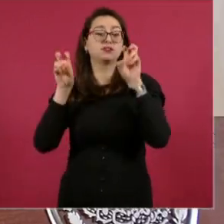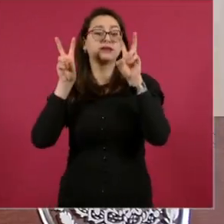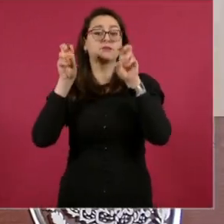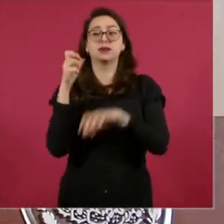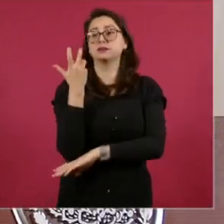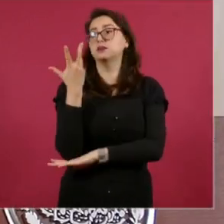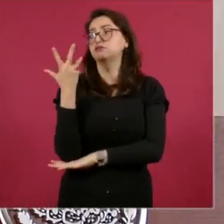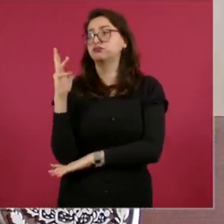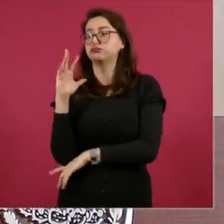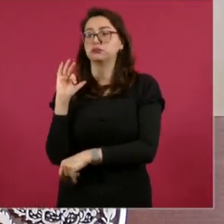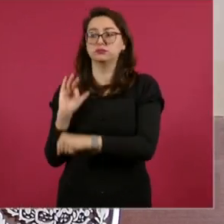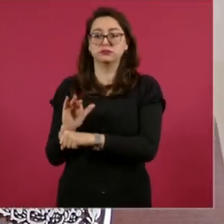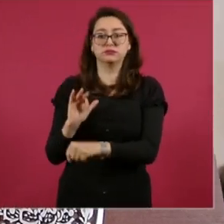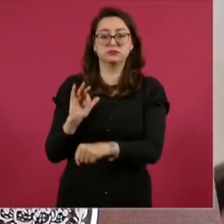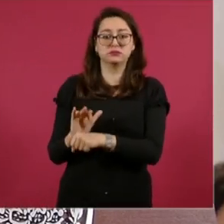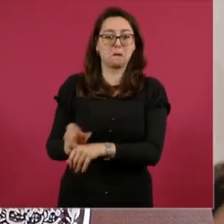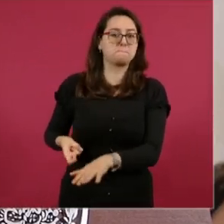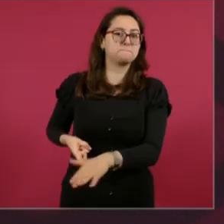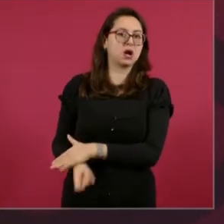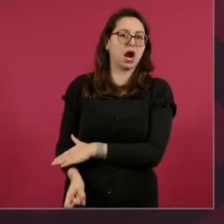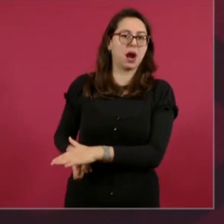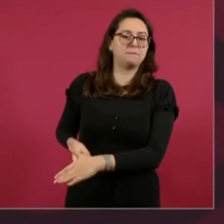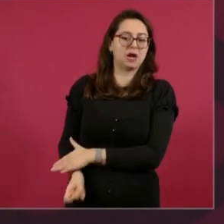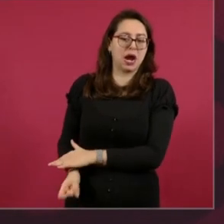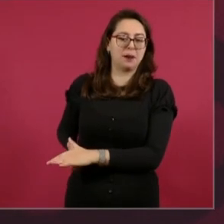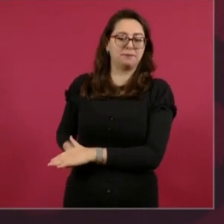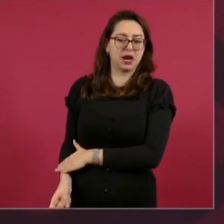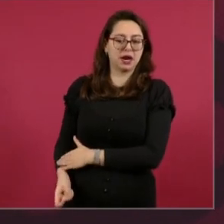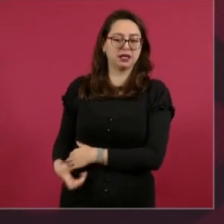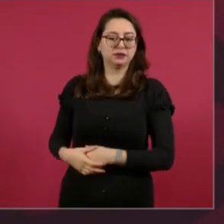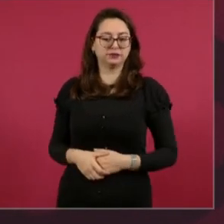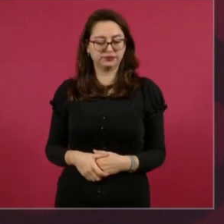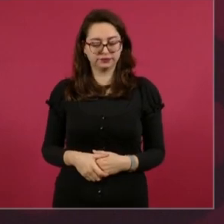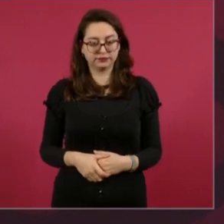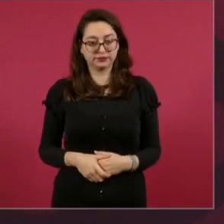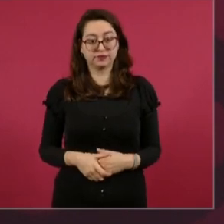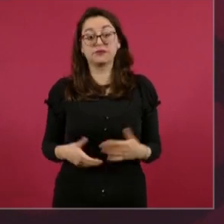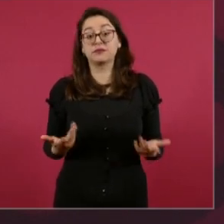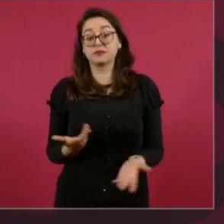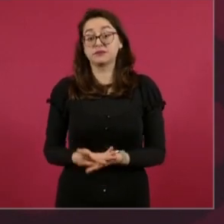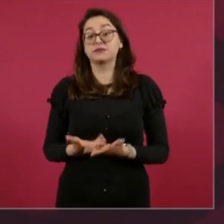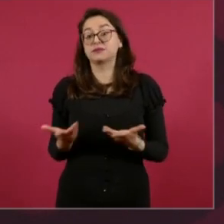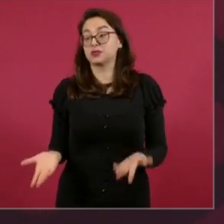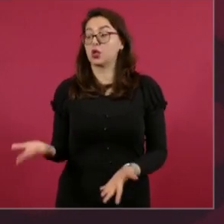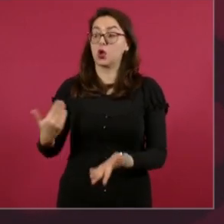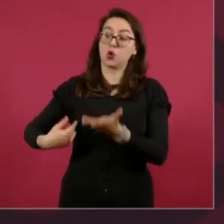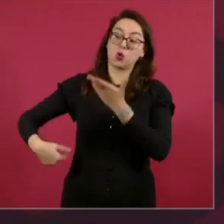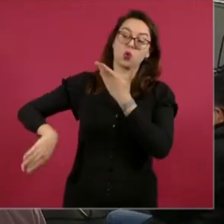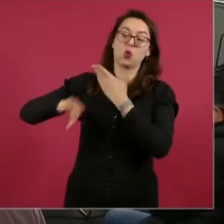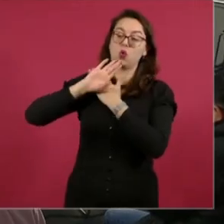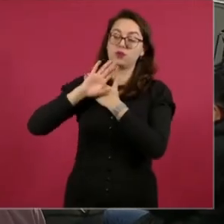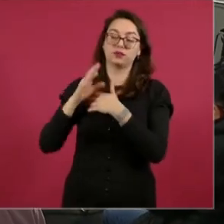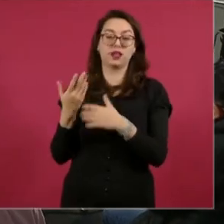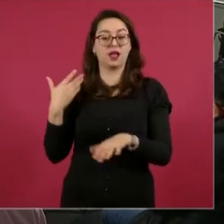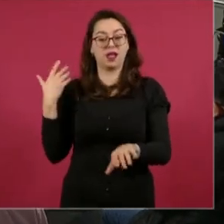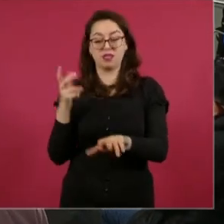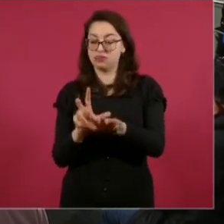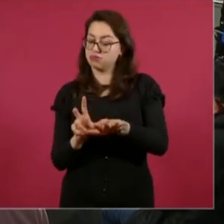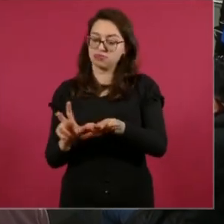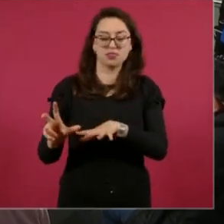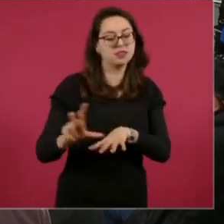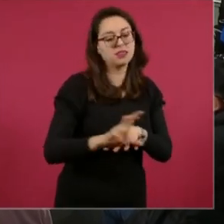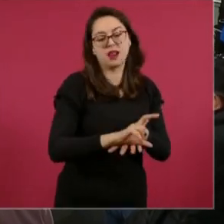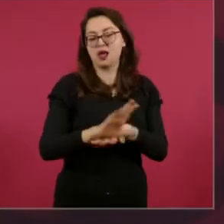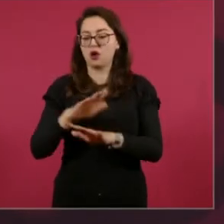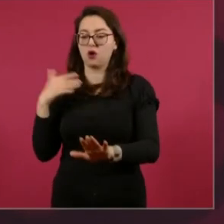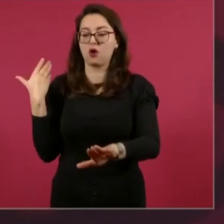pseudoecologistas que recibían moches, que son los que están ahora en contra del Tren Maya, porque